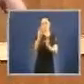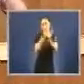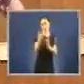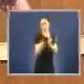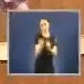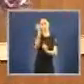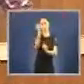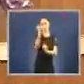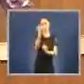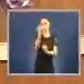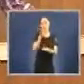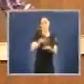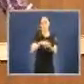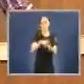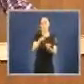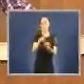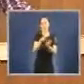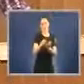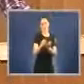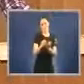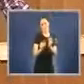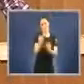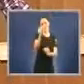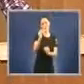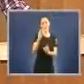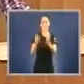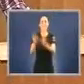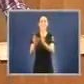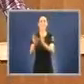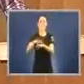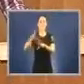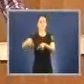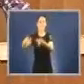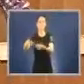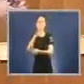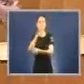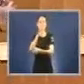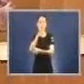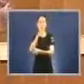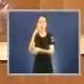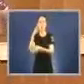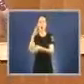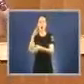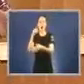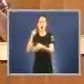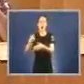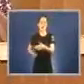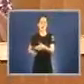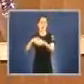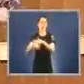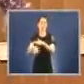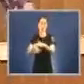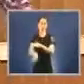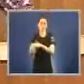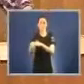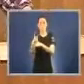por impostos, taxas do lixo, auga, sumidoiros que se incrementaron nun 21%,